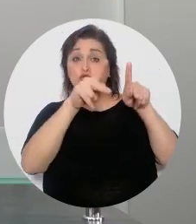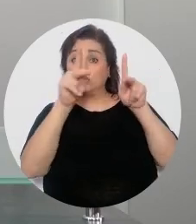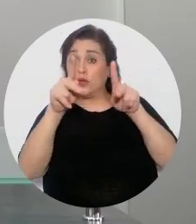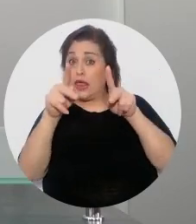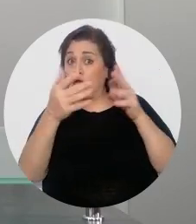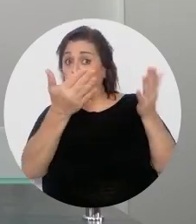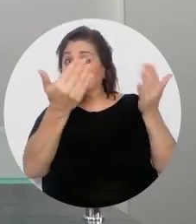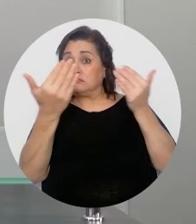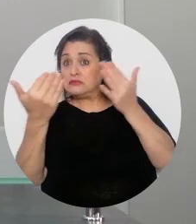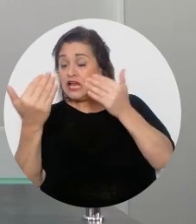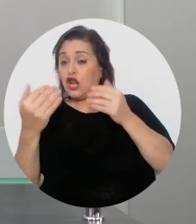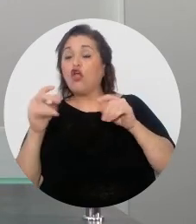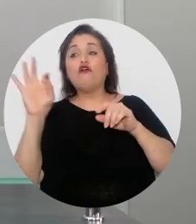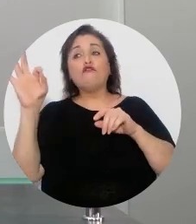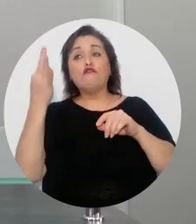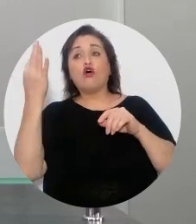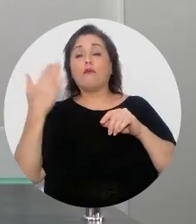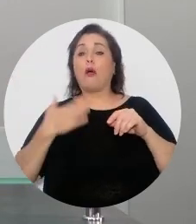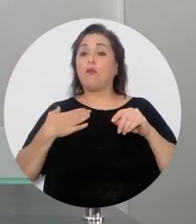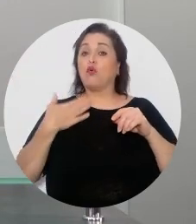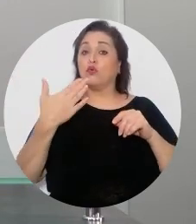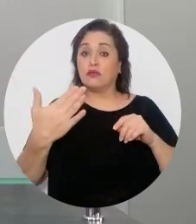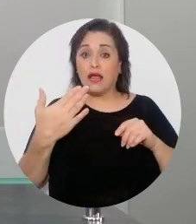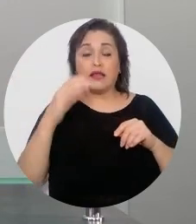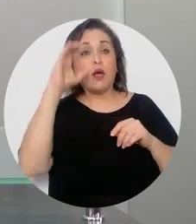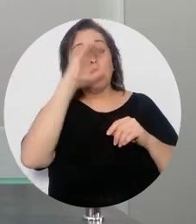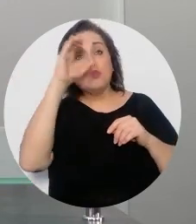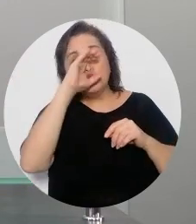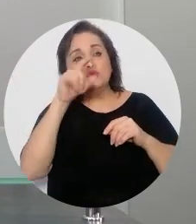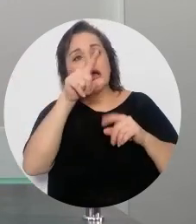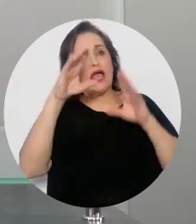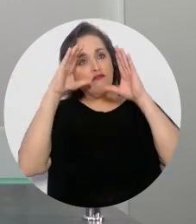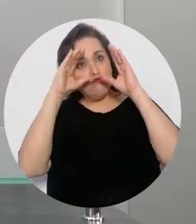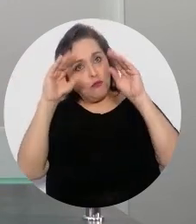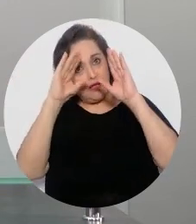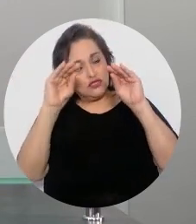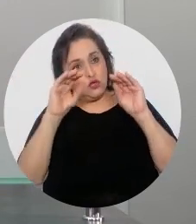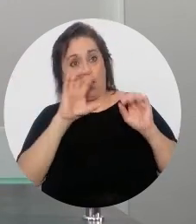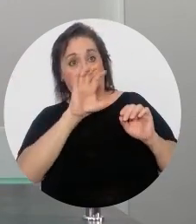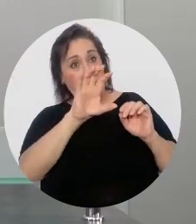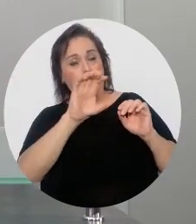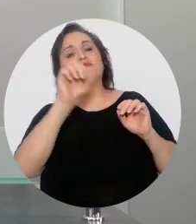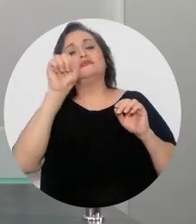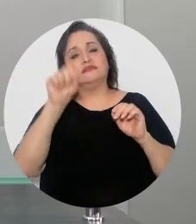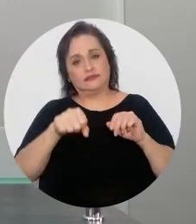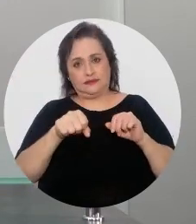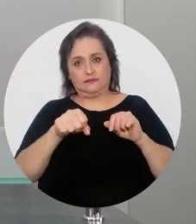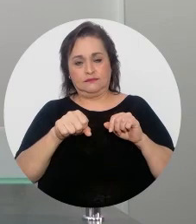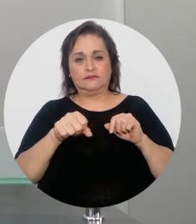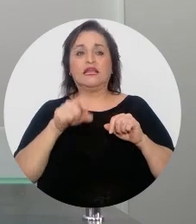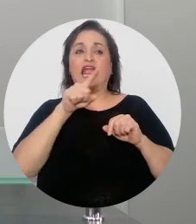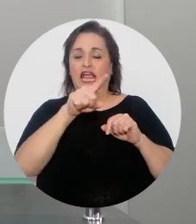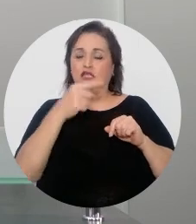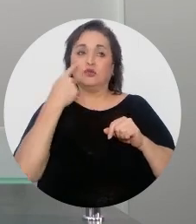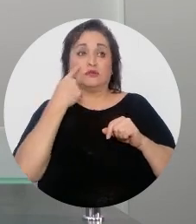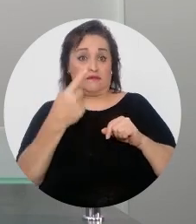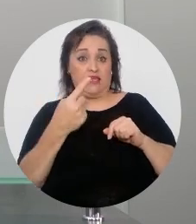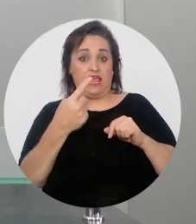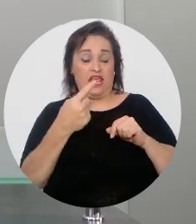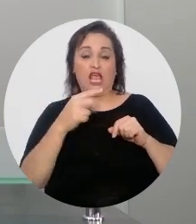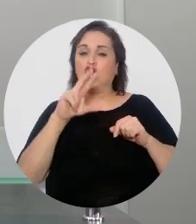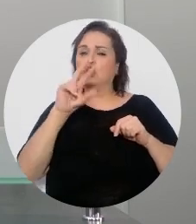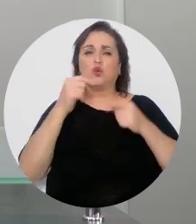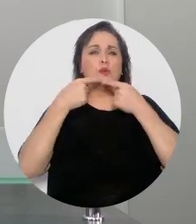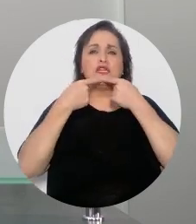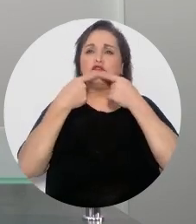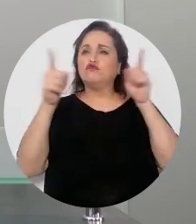bien los ciudadanos acuden de manera voluntaria en la búsqueda de esas informaciones, no se